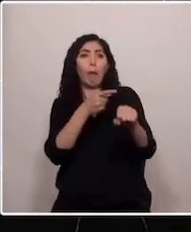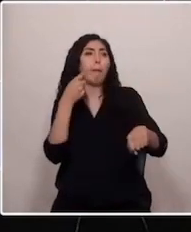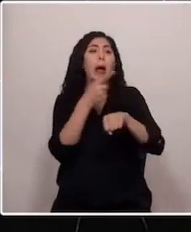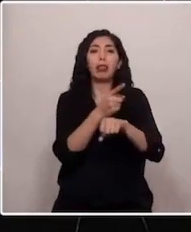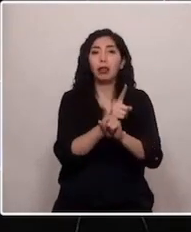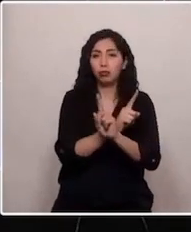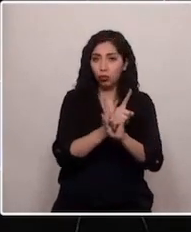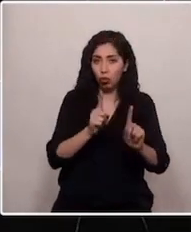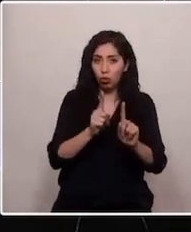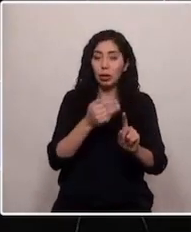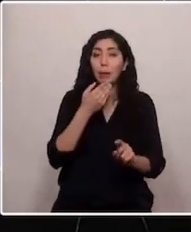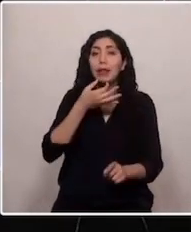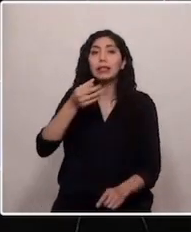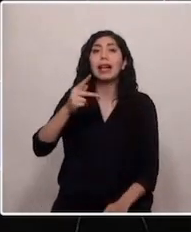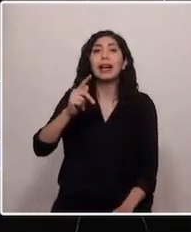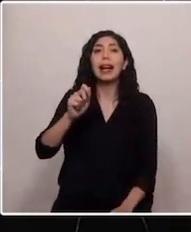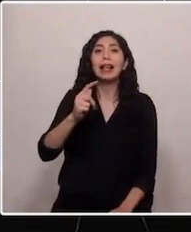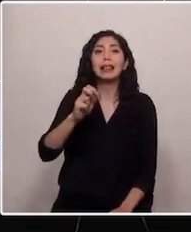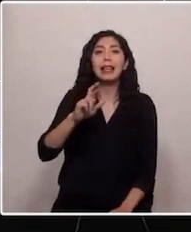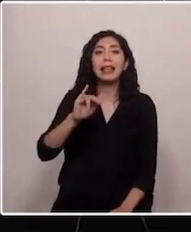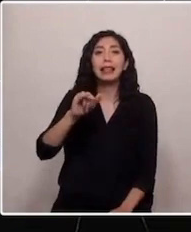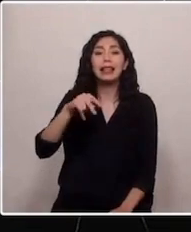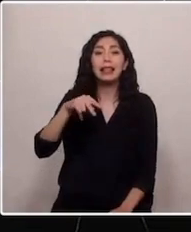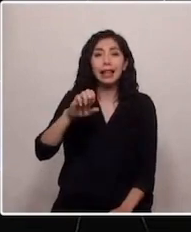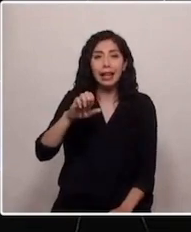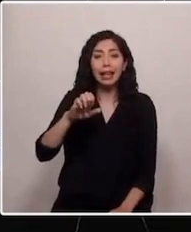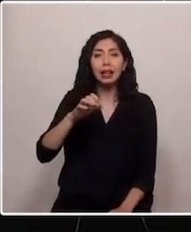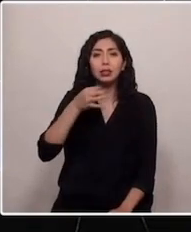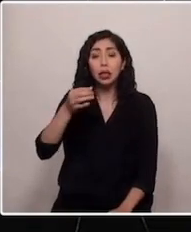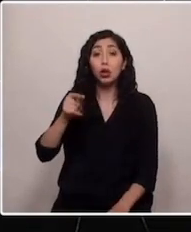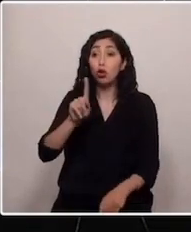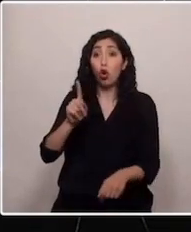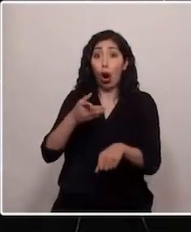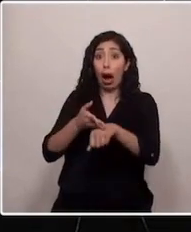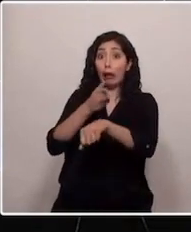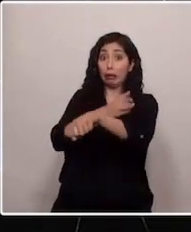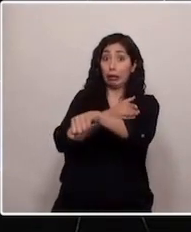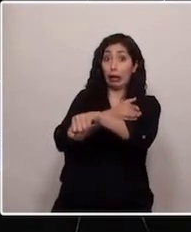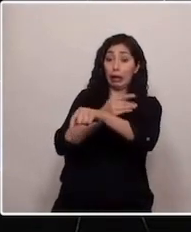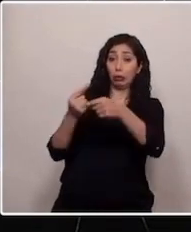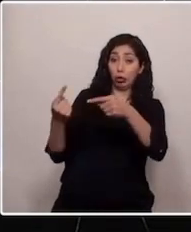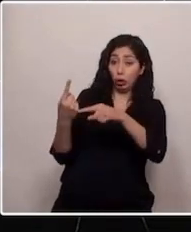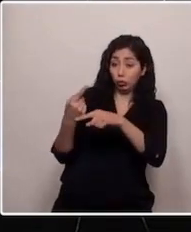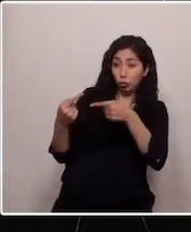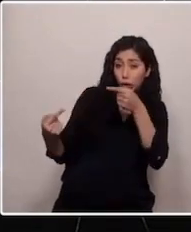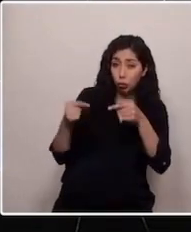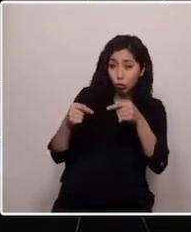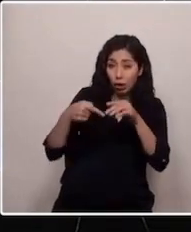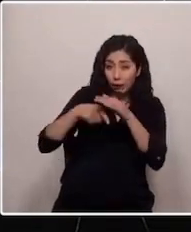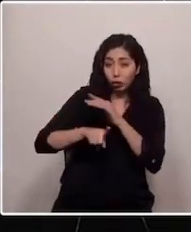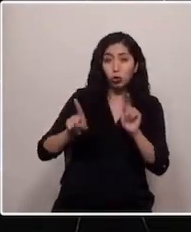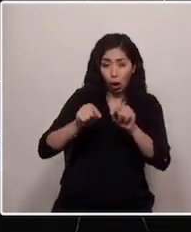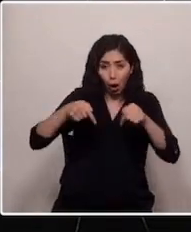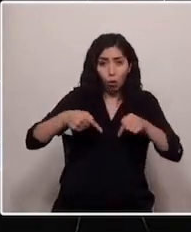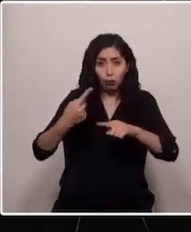decirle a catherine manta alegre que no es un anticipo las discusiones de fondo porque lo estamos cuestionando desde ya gracias